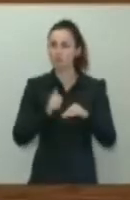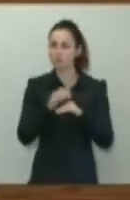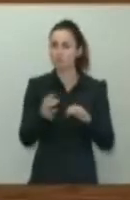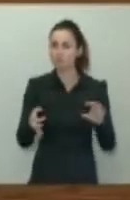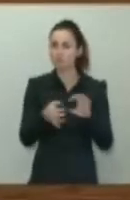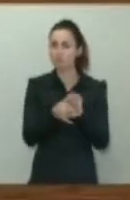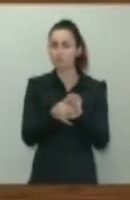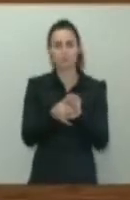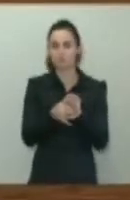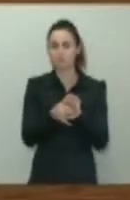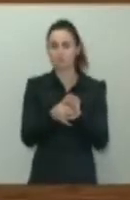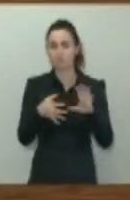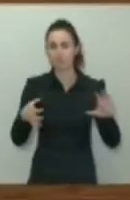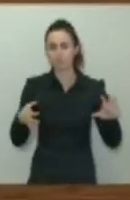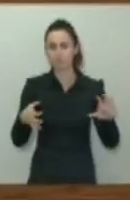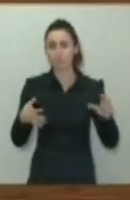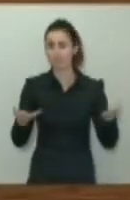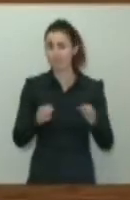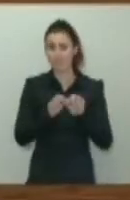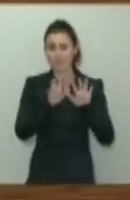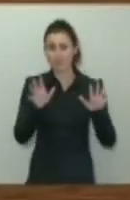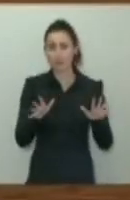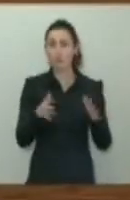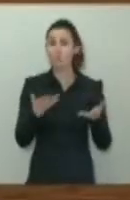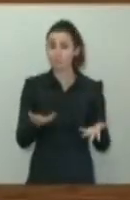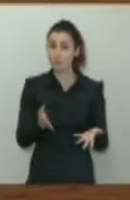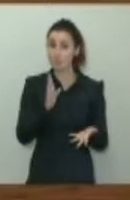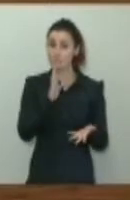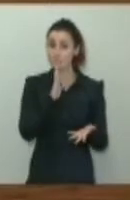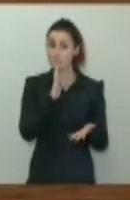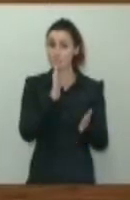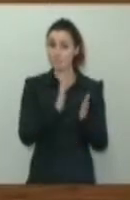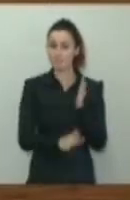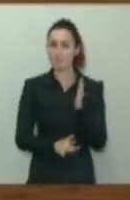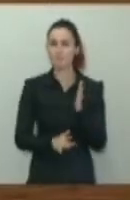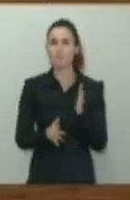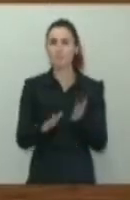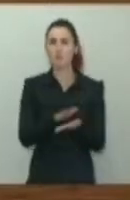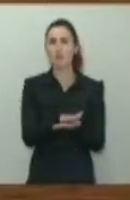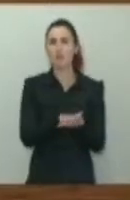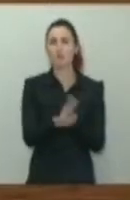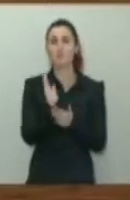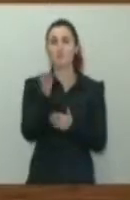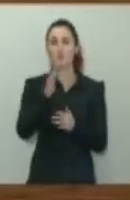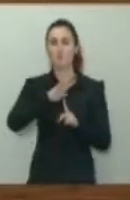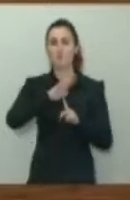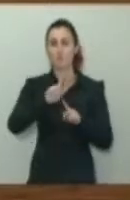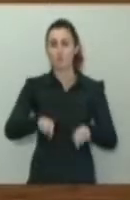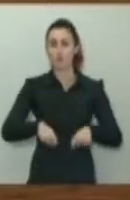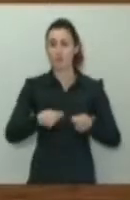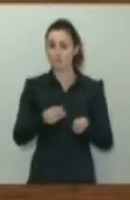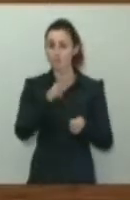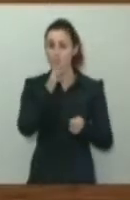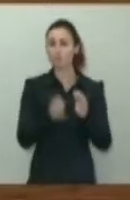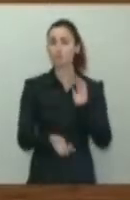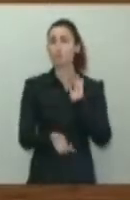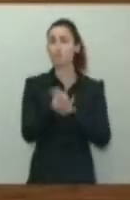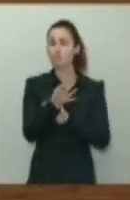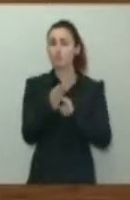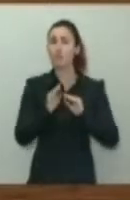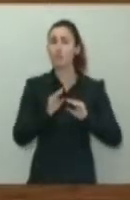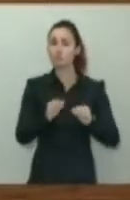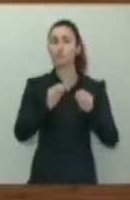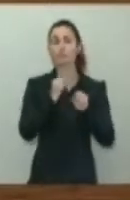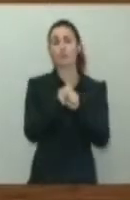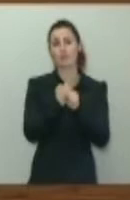razones por las que en las afecciones ambientales que en su caso pudiesen producirse en estas actividades agrícolas por el